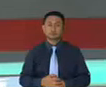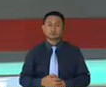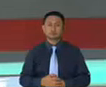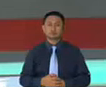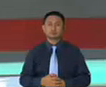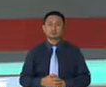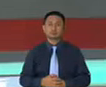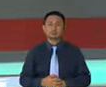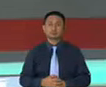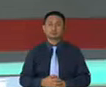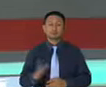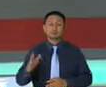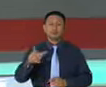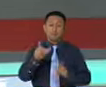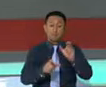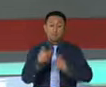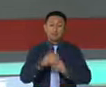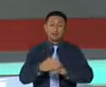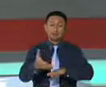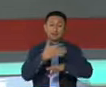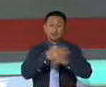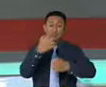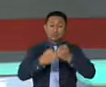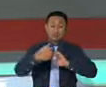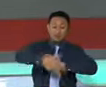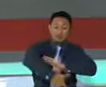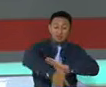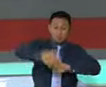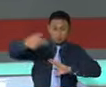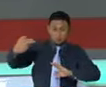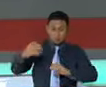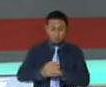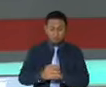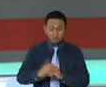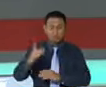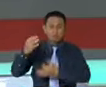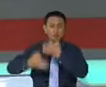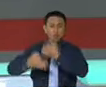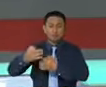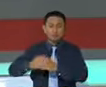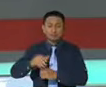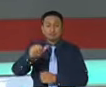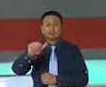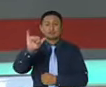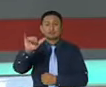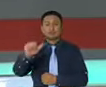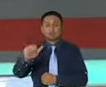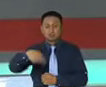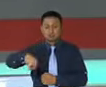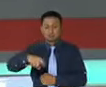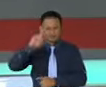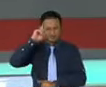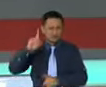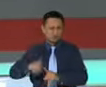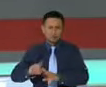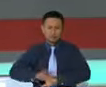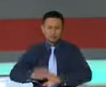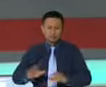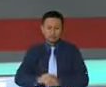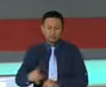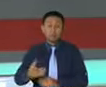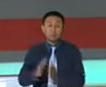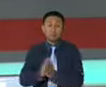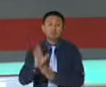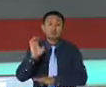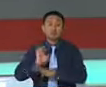Los afectados de Chevron manifestaron su rechazo por el fallo emitido por la Corte de Apelaciones de La Haya, en donde se rechazó la solicitud de Ecuador